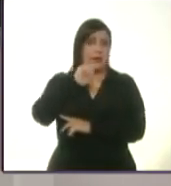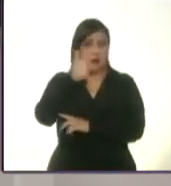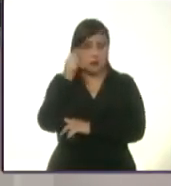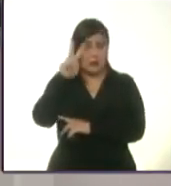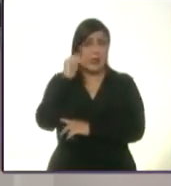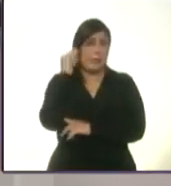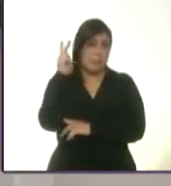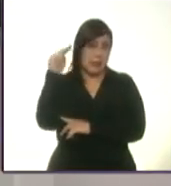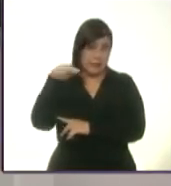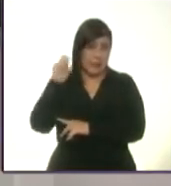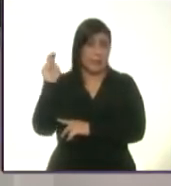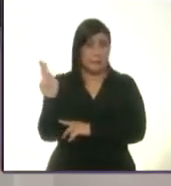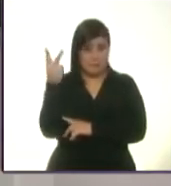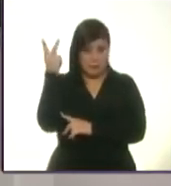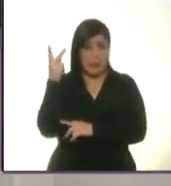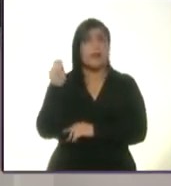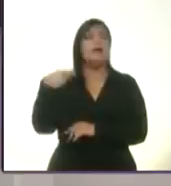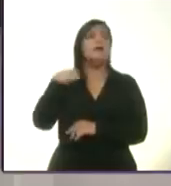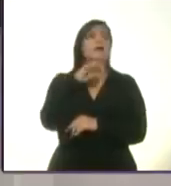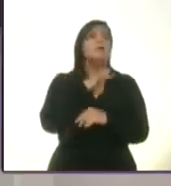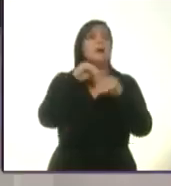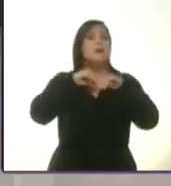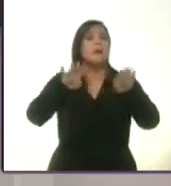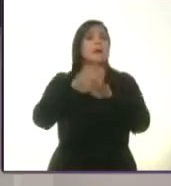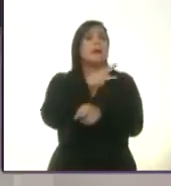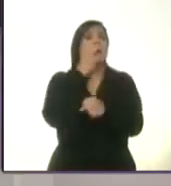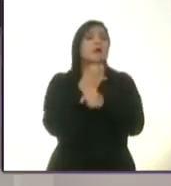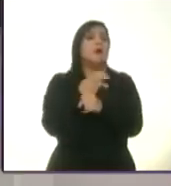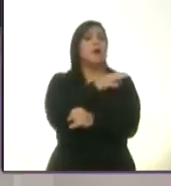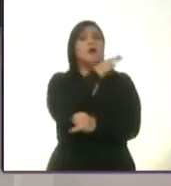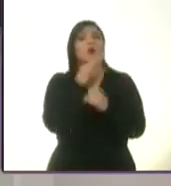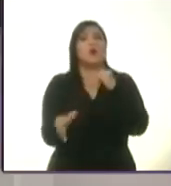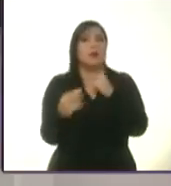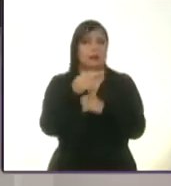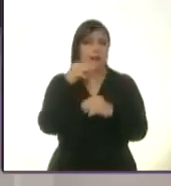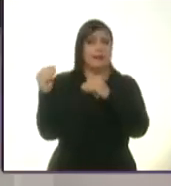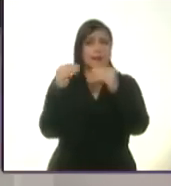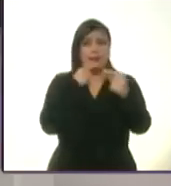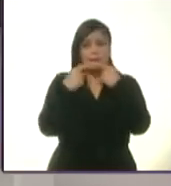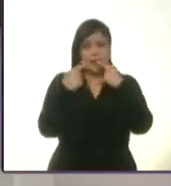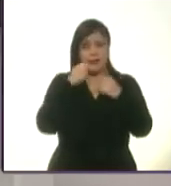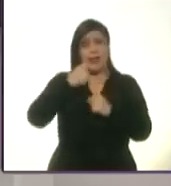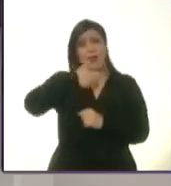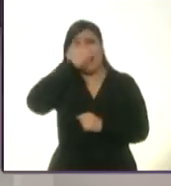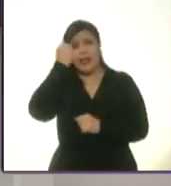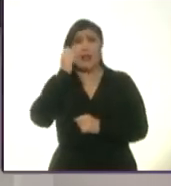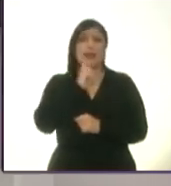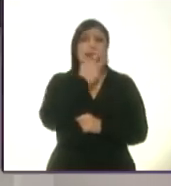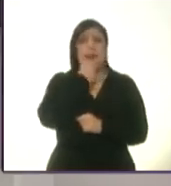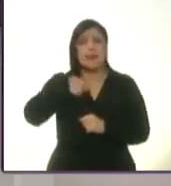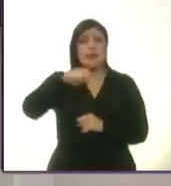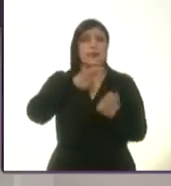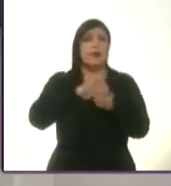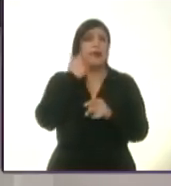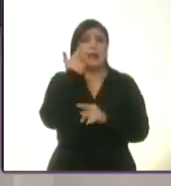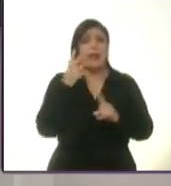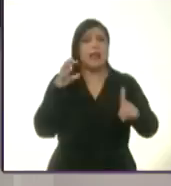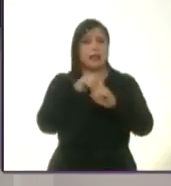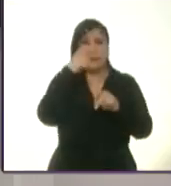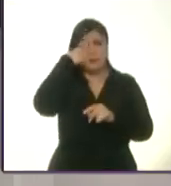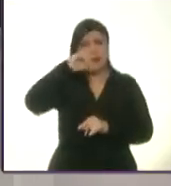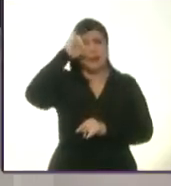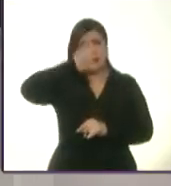nacional transmitimos el tercer y último debate de las candidatas y los candidatos que buscan la jefatura de gobierno